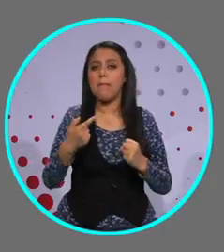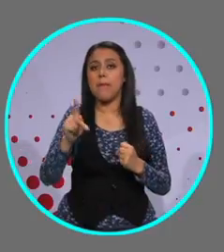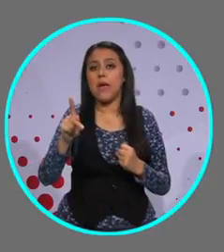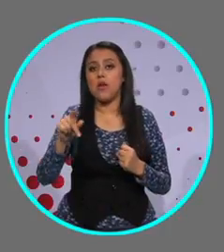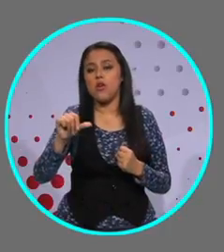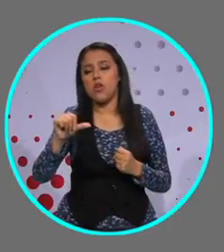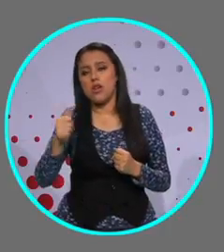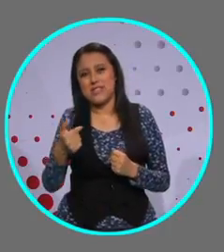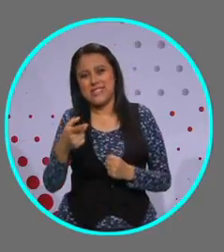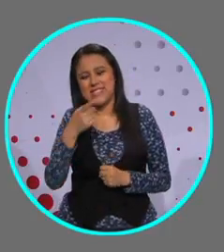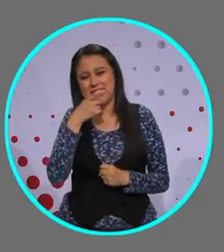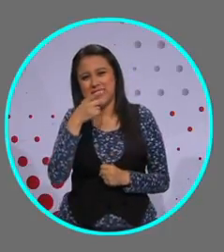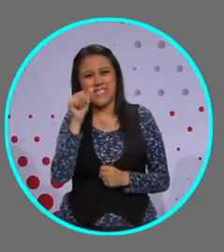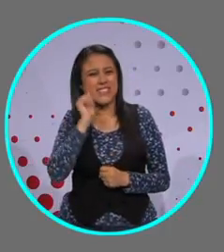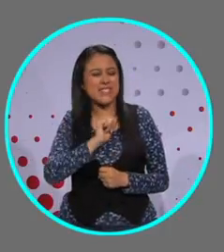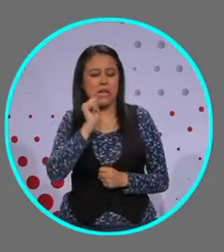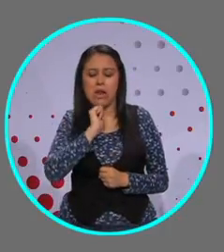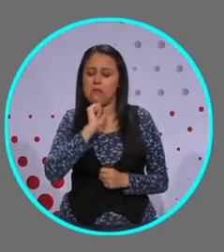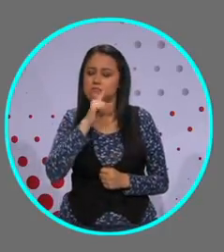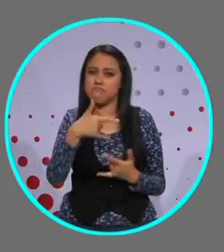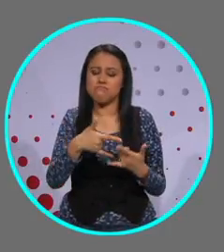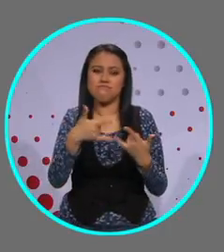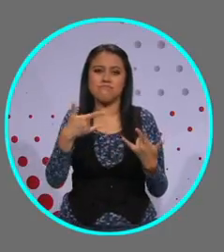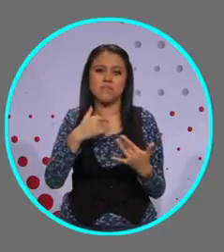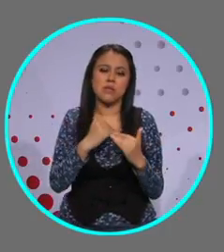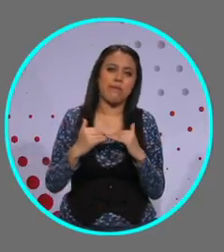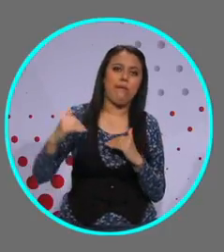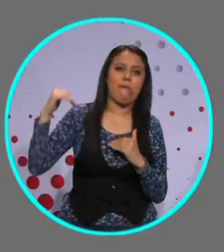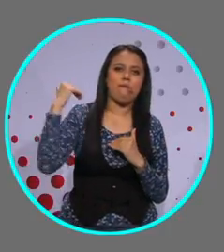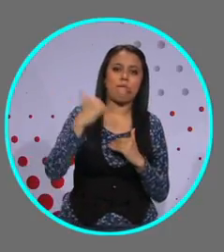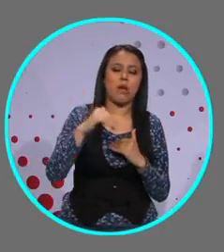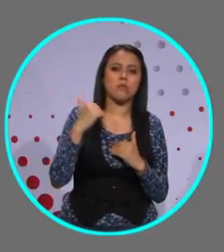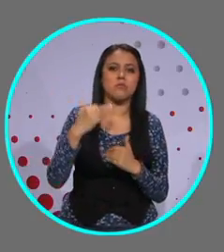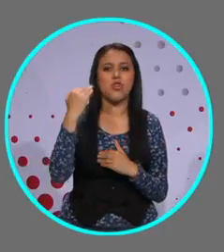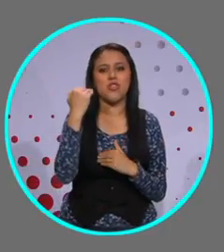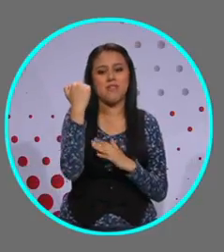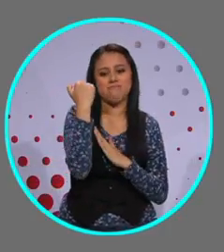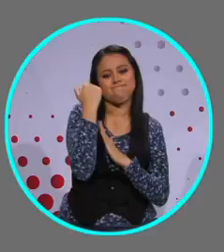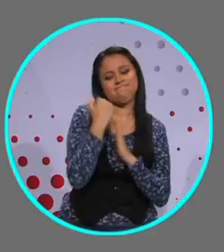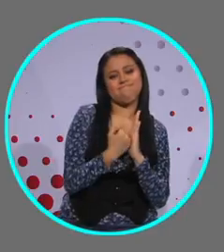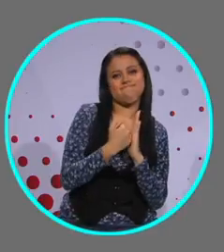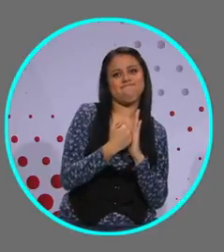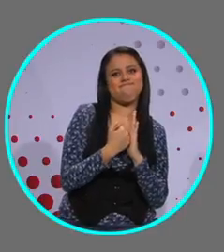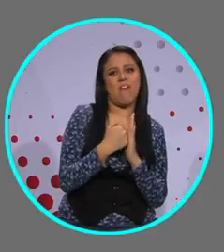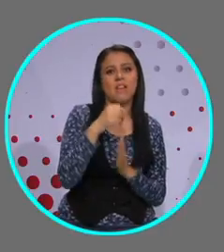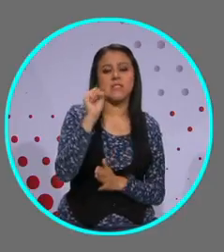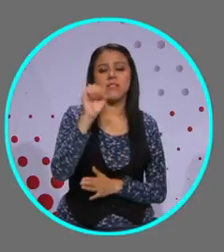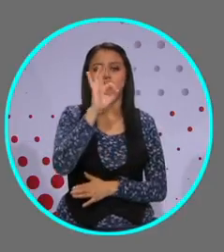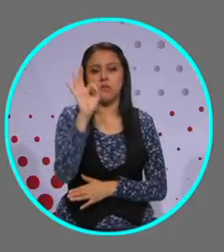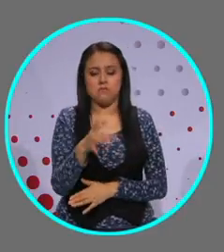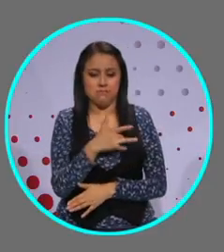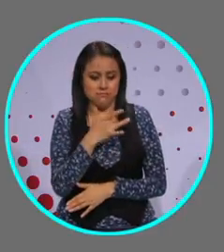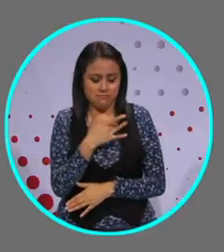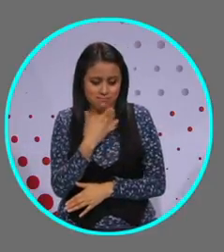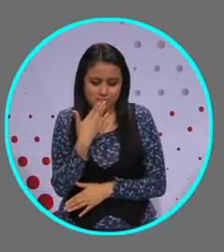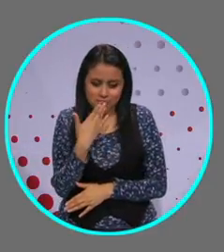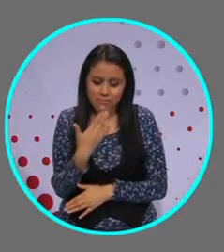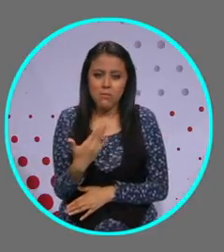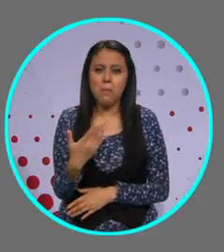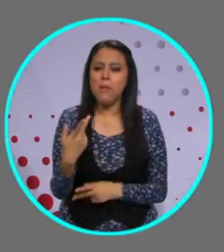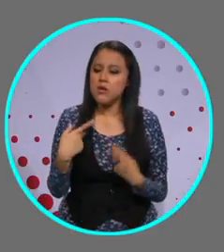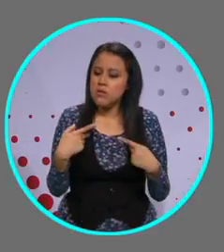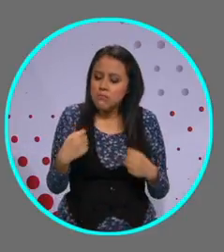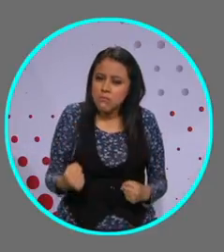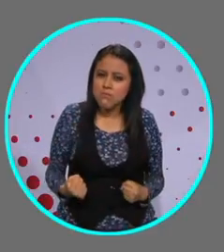positivas insisto siempre históricamente salen mucho más altas hoy están bajas hoy están bajas hoy el 60% que sienten los mexicanos